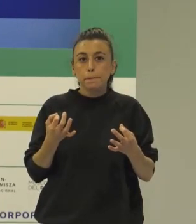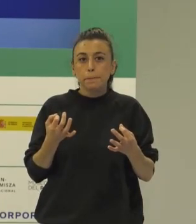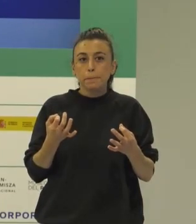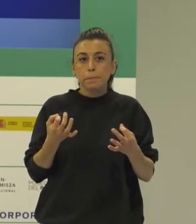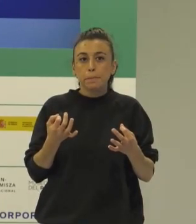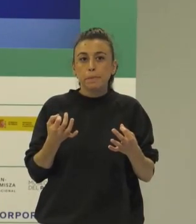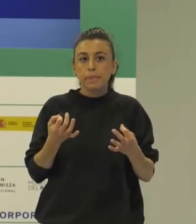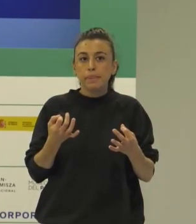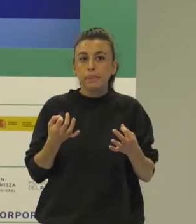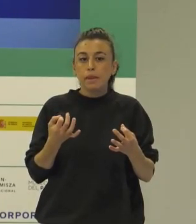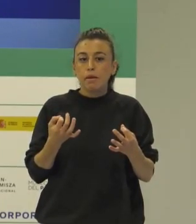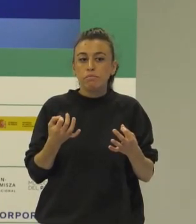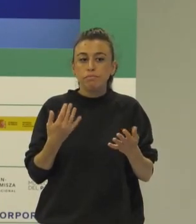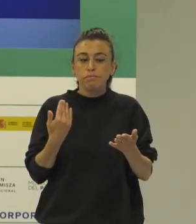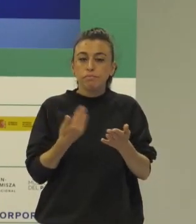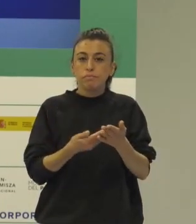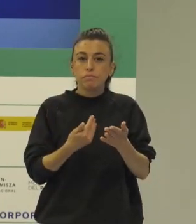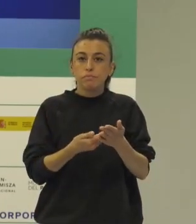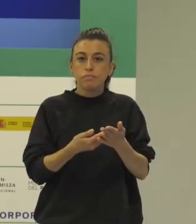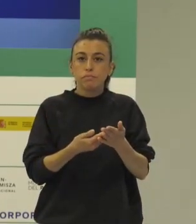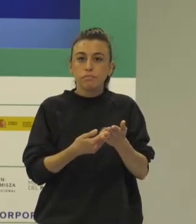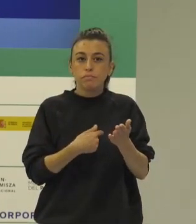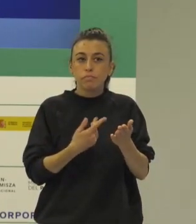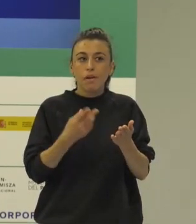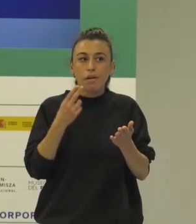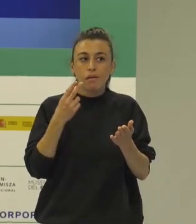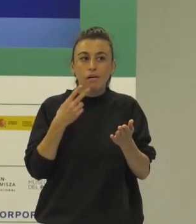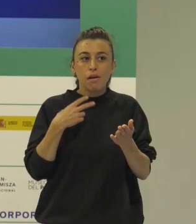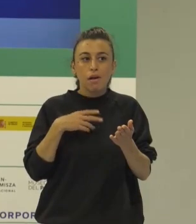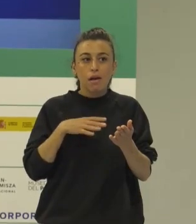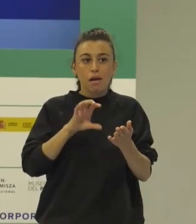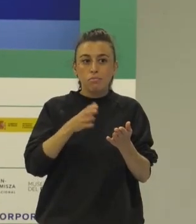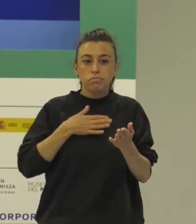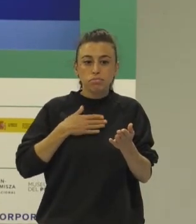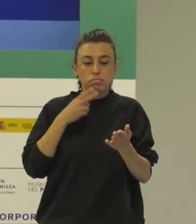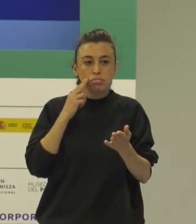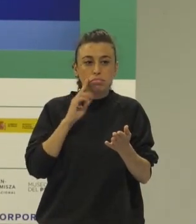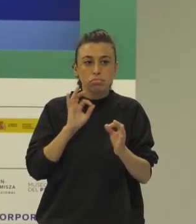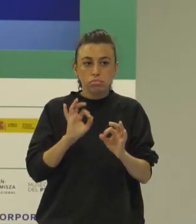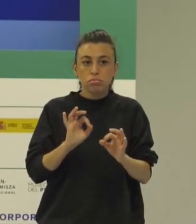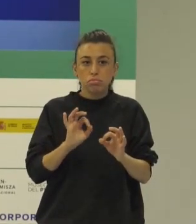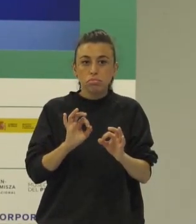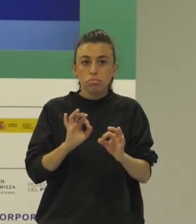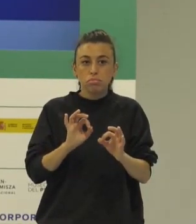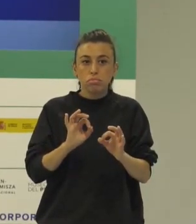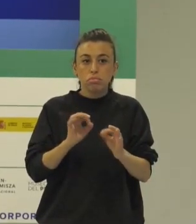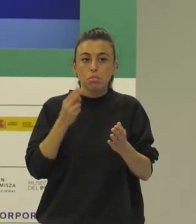demuestra mucho el miedo que hay en Nicaragua, el miedo a que te